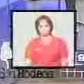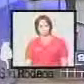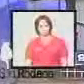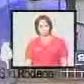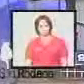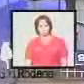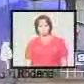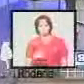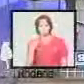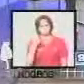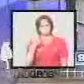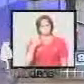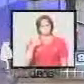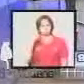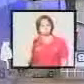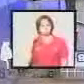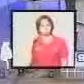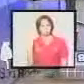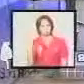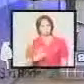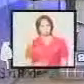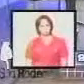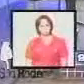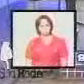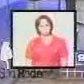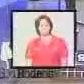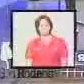somos pensionados.